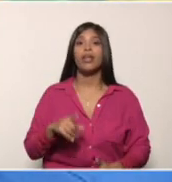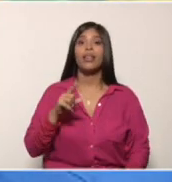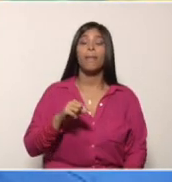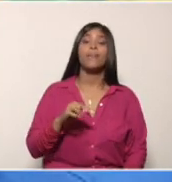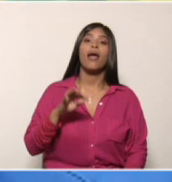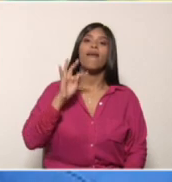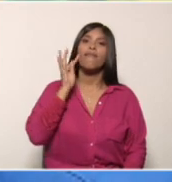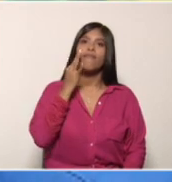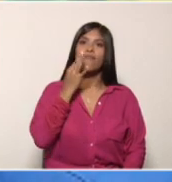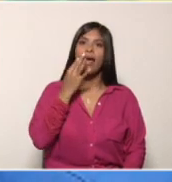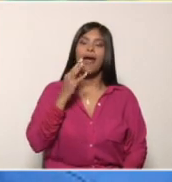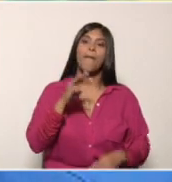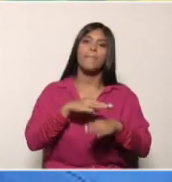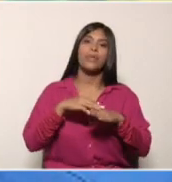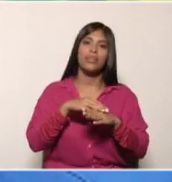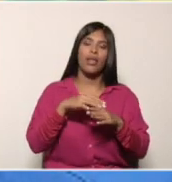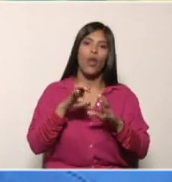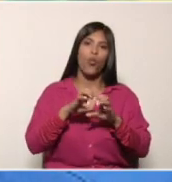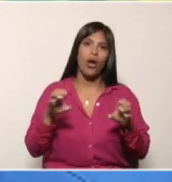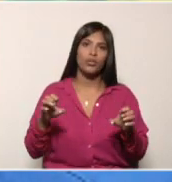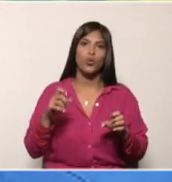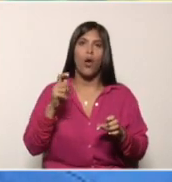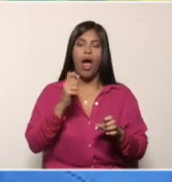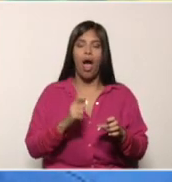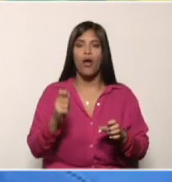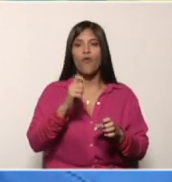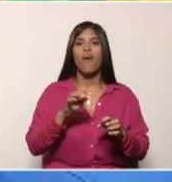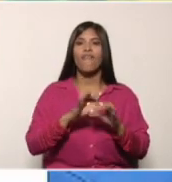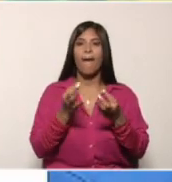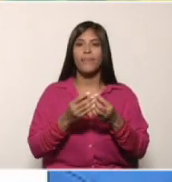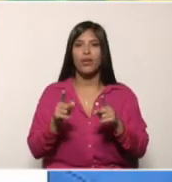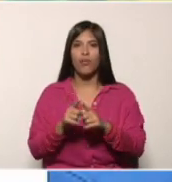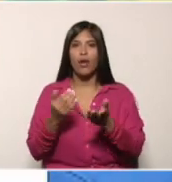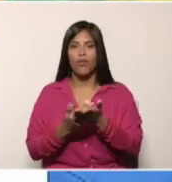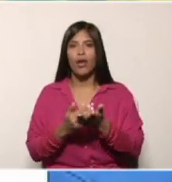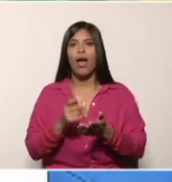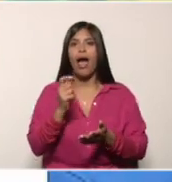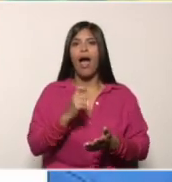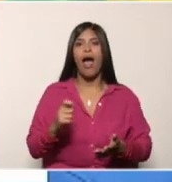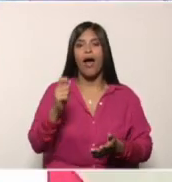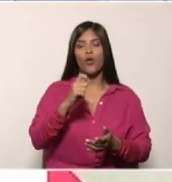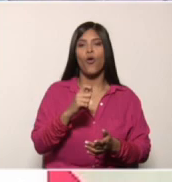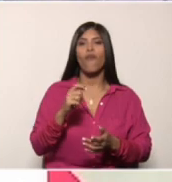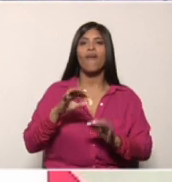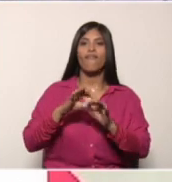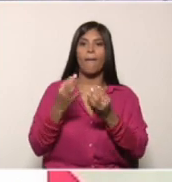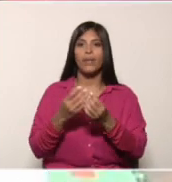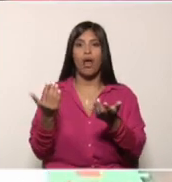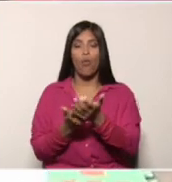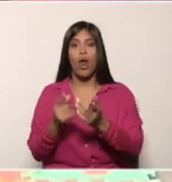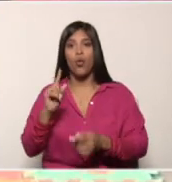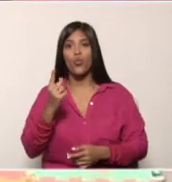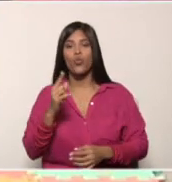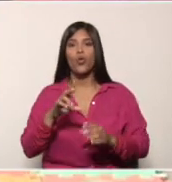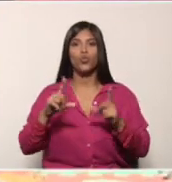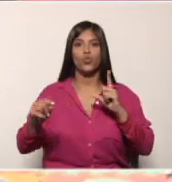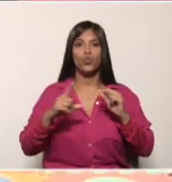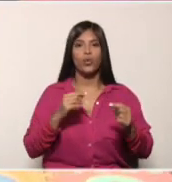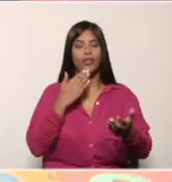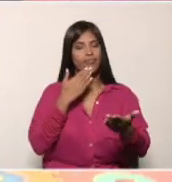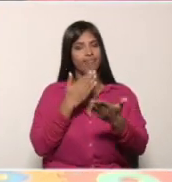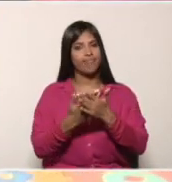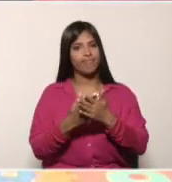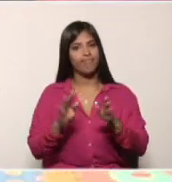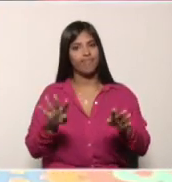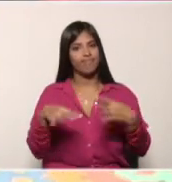como @MPPEducación, @CadaFamiliaUnaEscuela y @FamiliaEscuela1 en Twitter. Muchísimas gracias por acompañarnos el día de hoy.